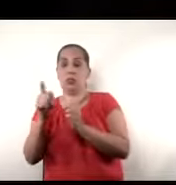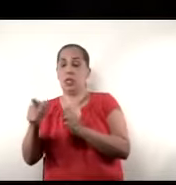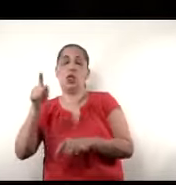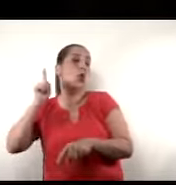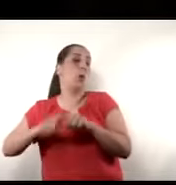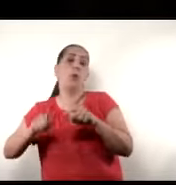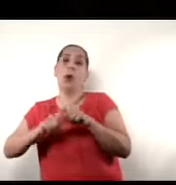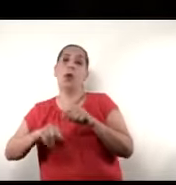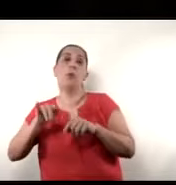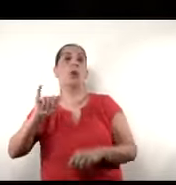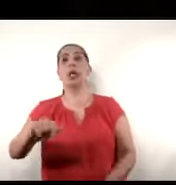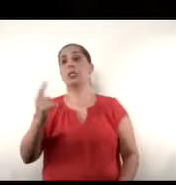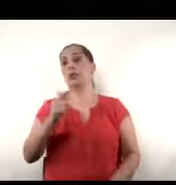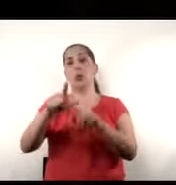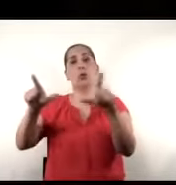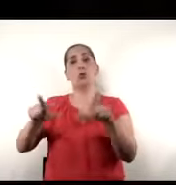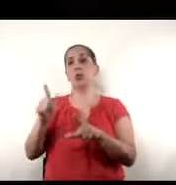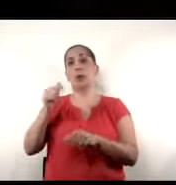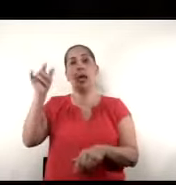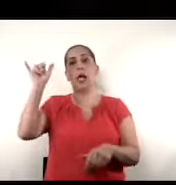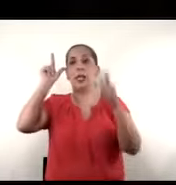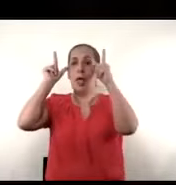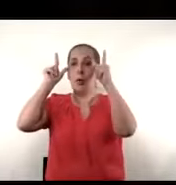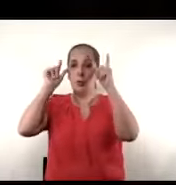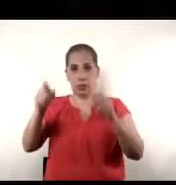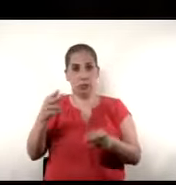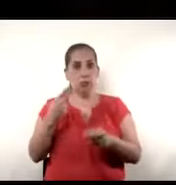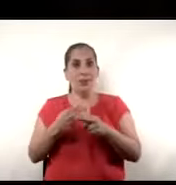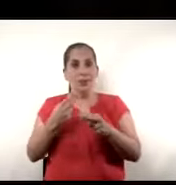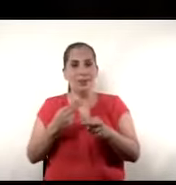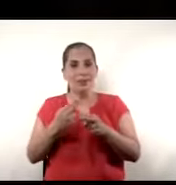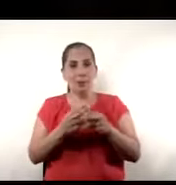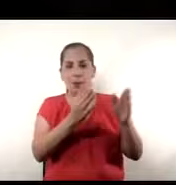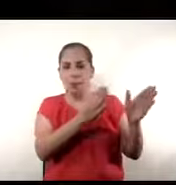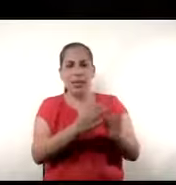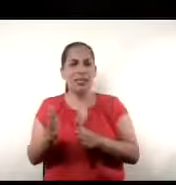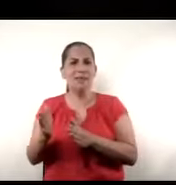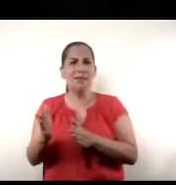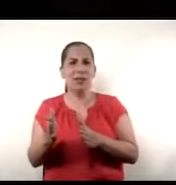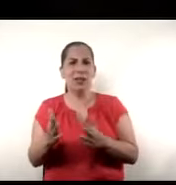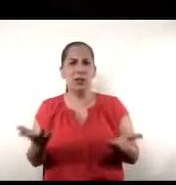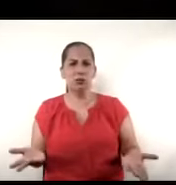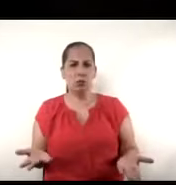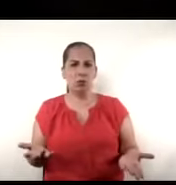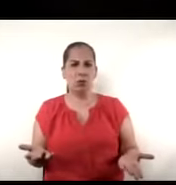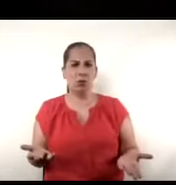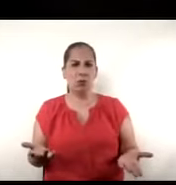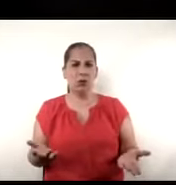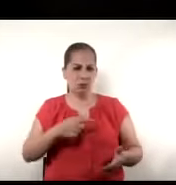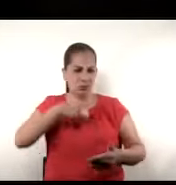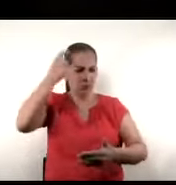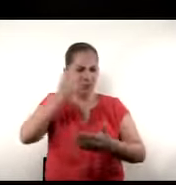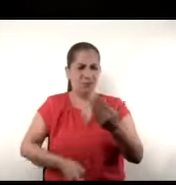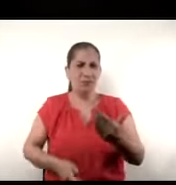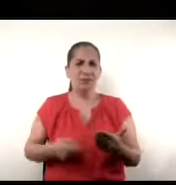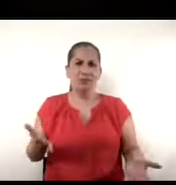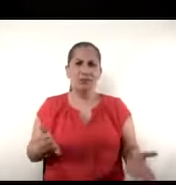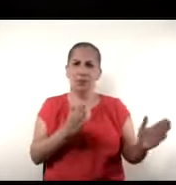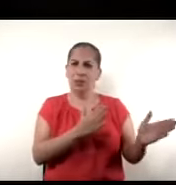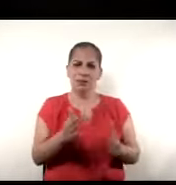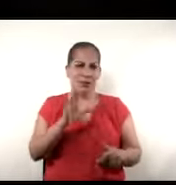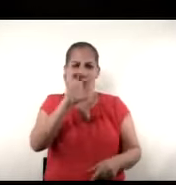quitar porque esa zona es para ganado. Eso es planificación central, eso es marxismo aplicado de una manera que a